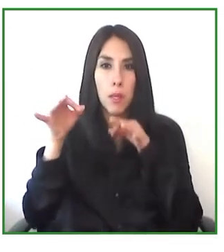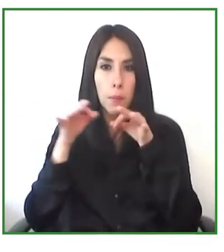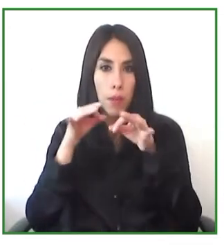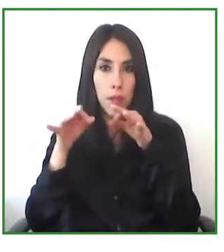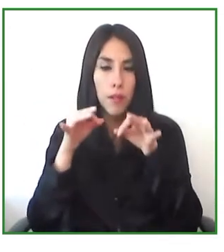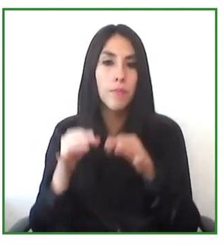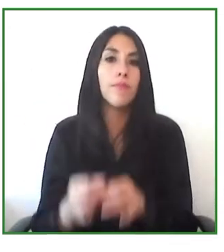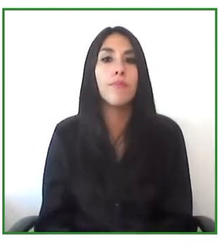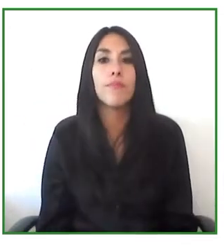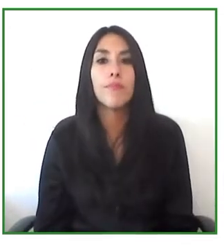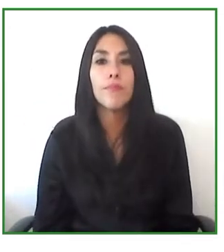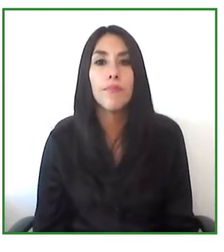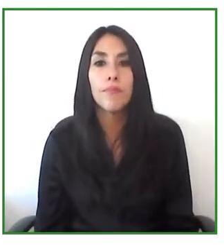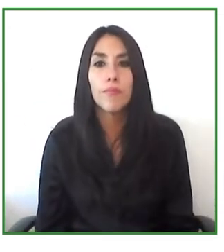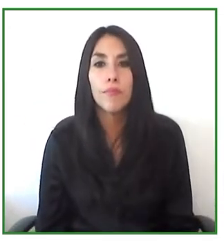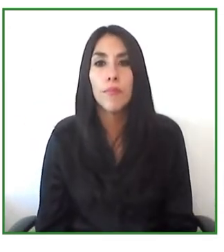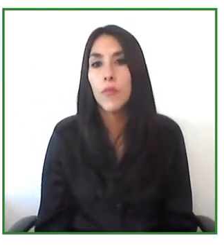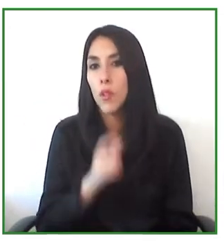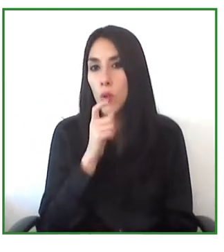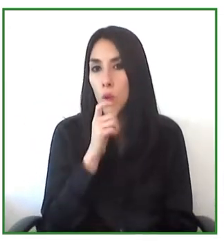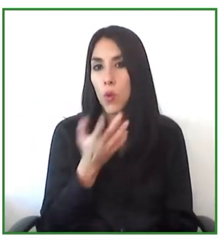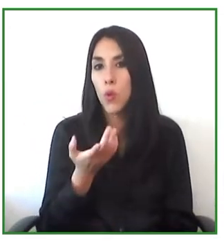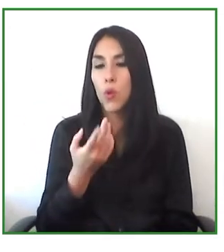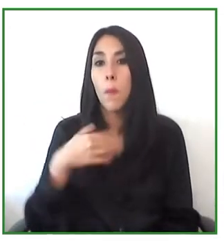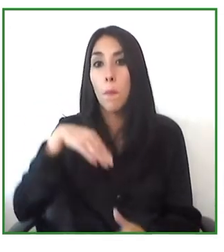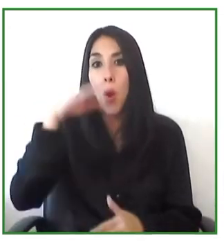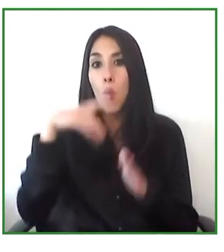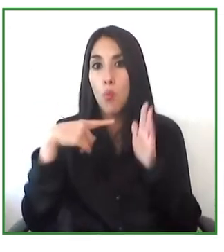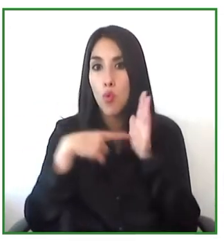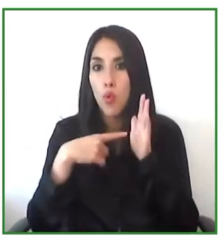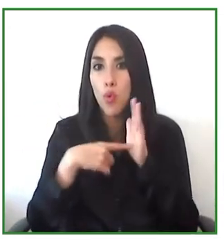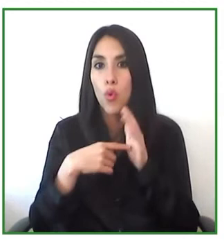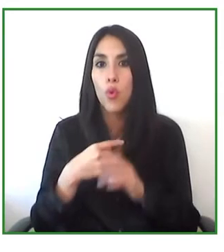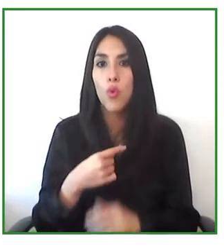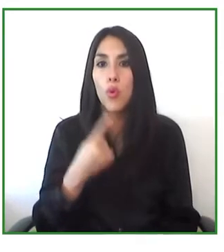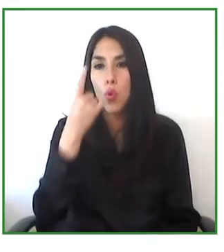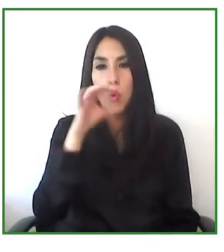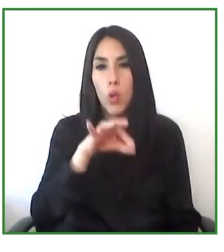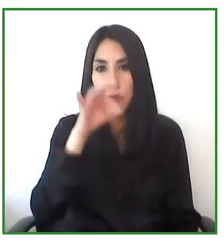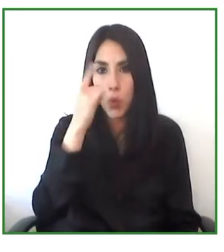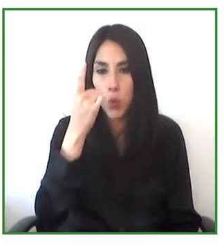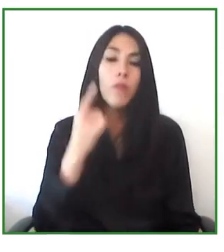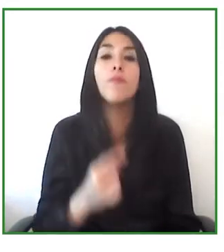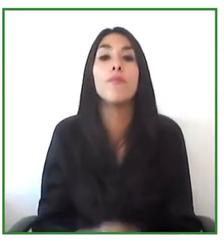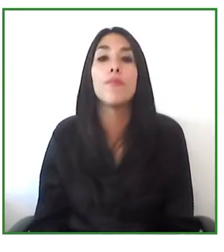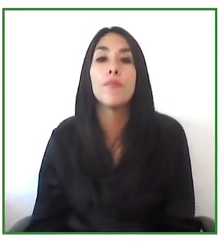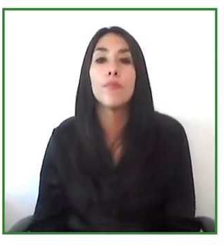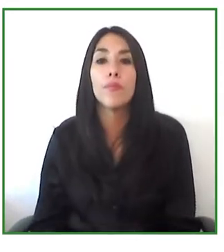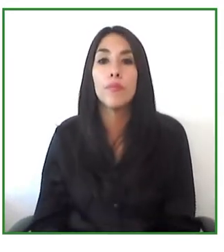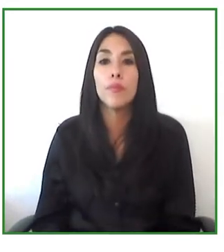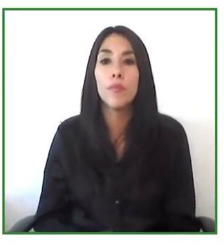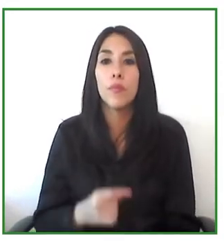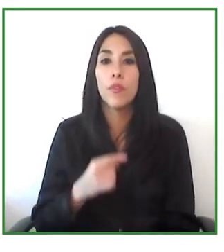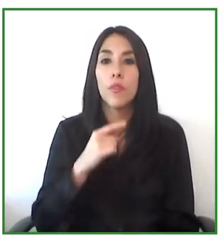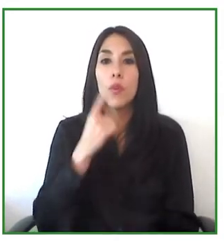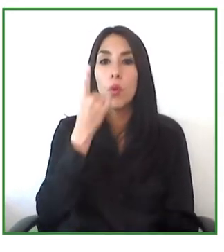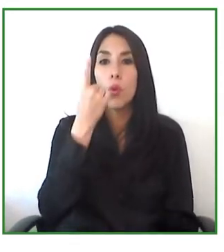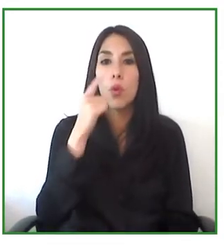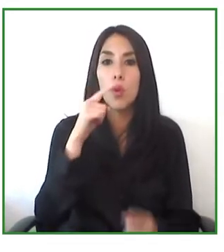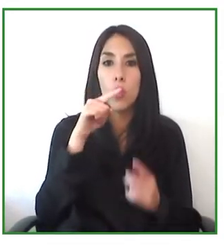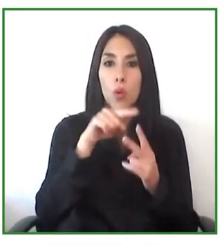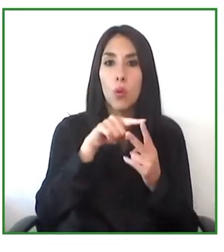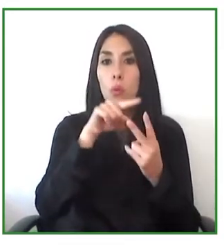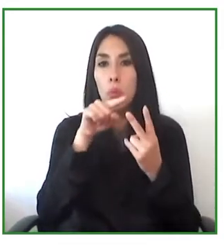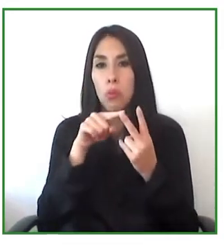cuantitativos y cualitativos que vamos a hacer la mensuración. De los puntos